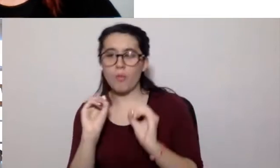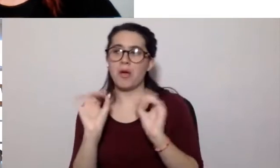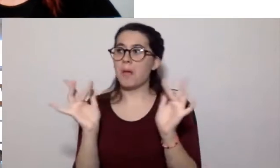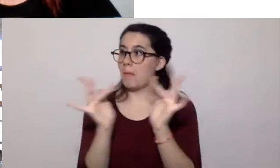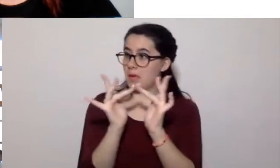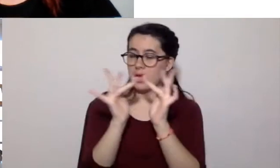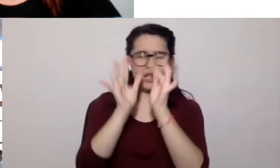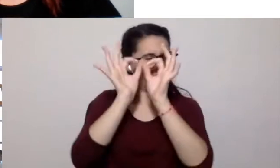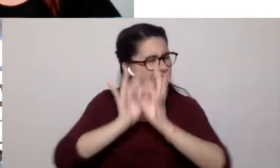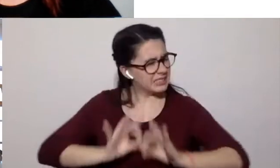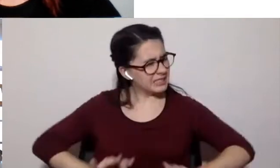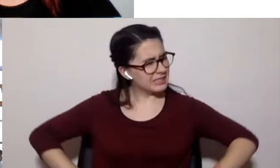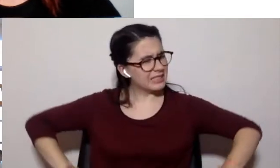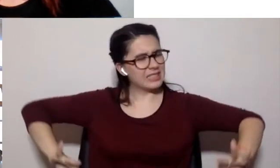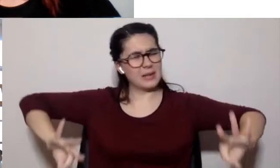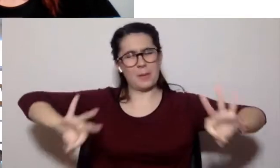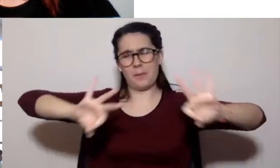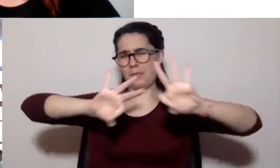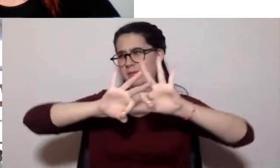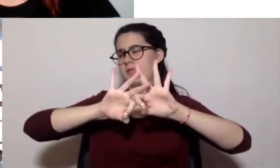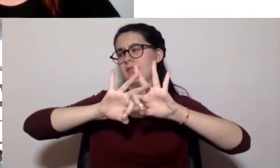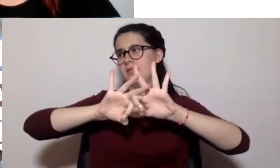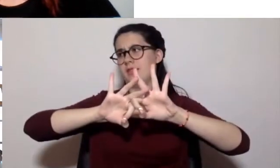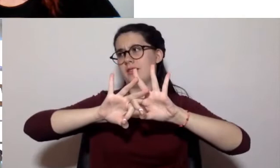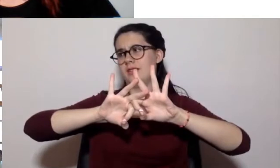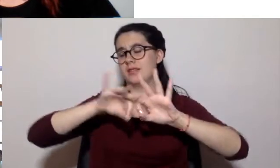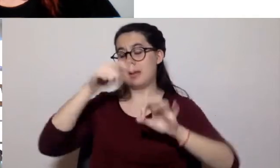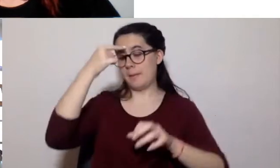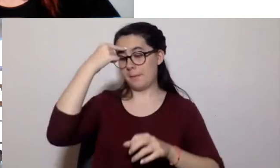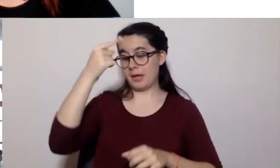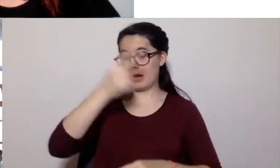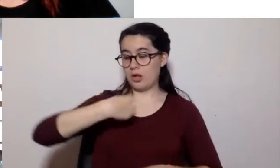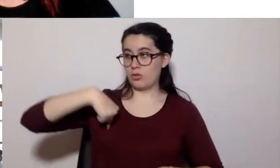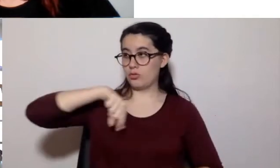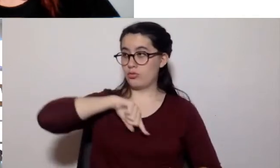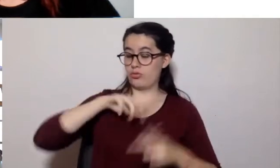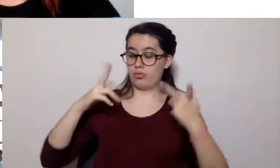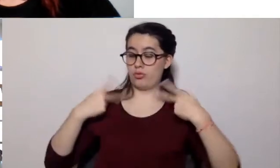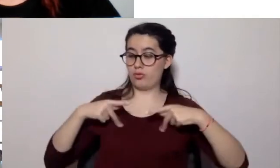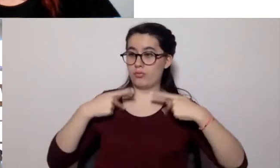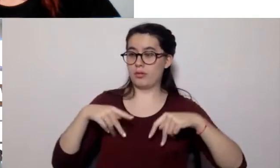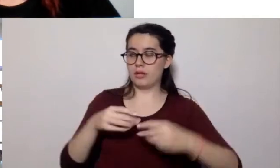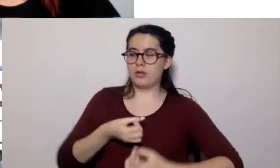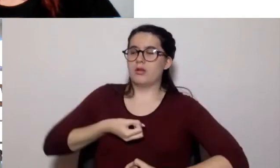es una manera muy importante de liberar nuestro estrés, ¿no?